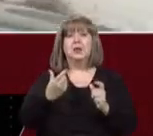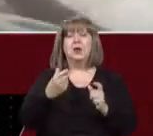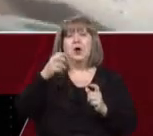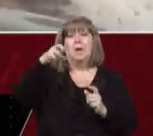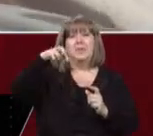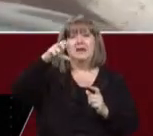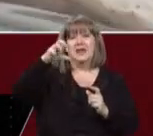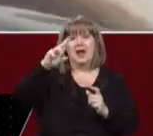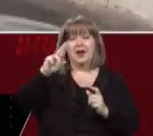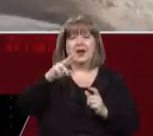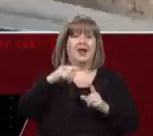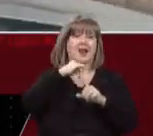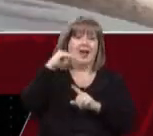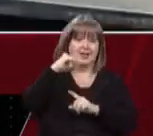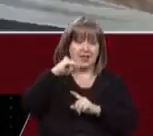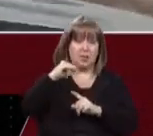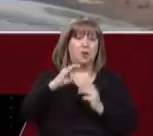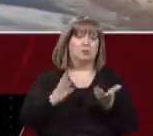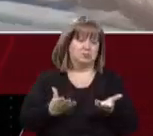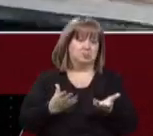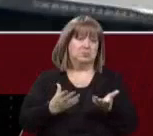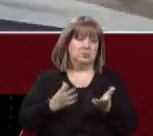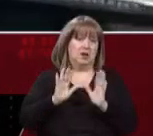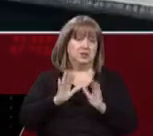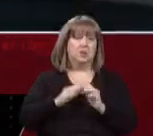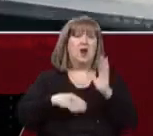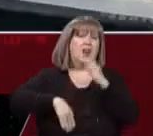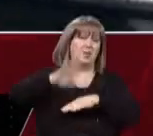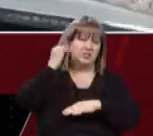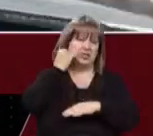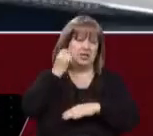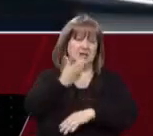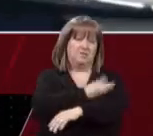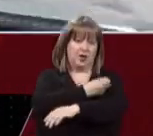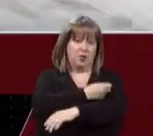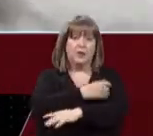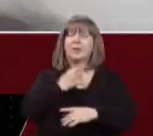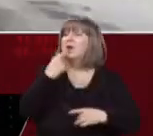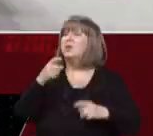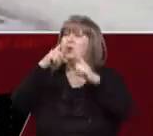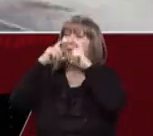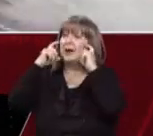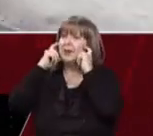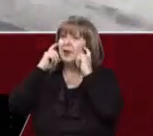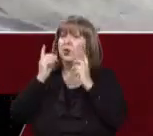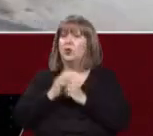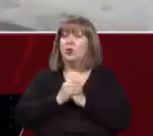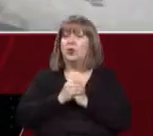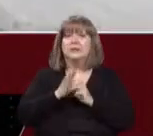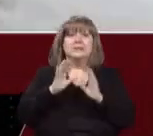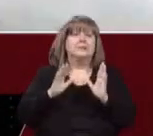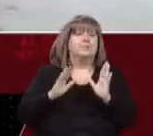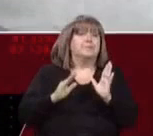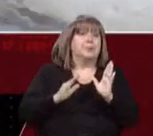pcr negativo Pero bueno sabemos que también la mayoría de la población ya se ya se vacunado barbijo es otra de las eso es